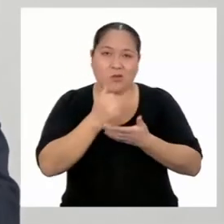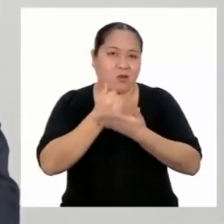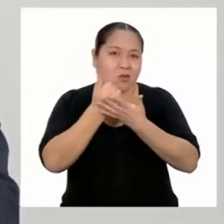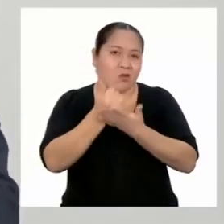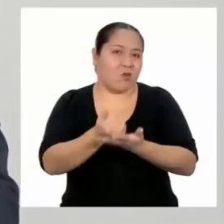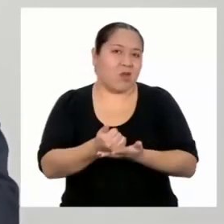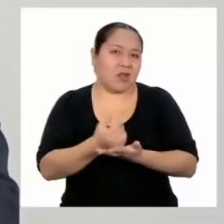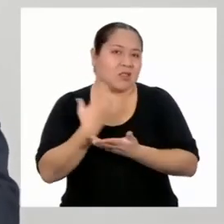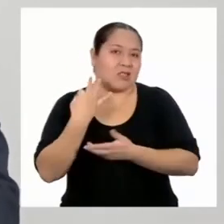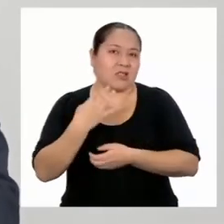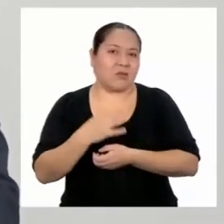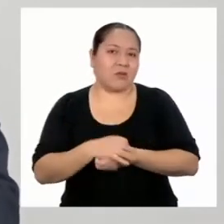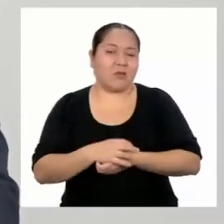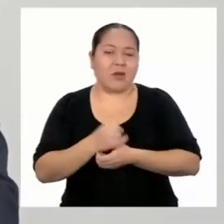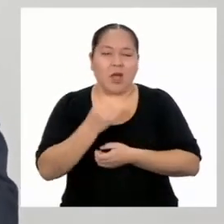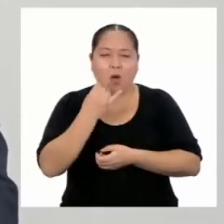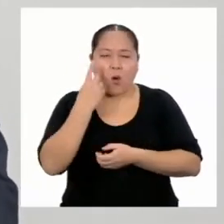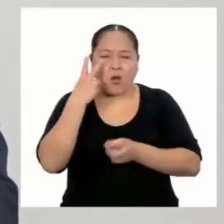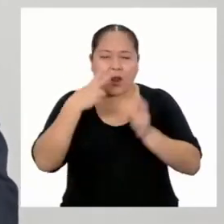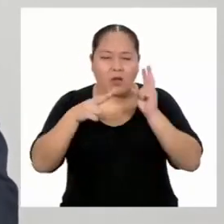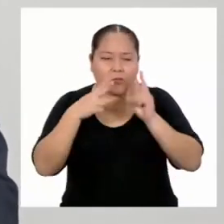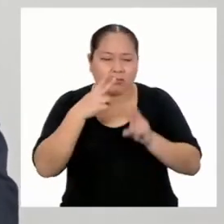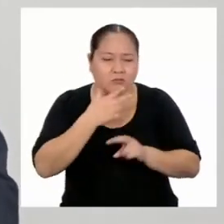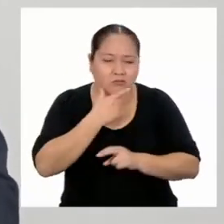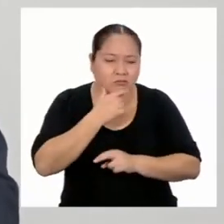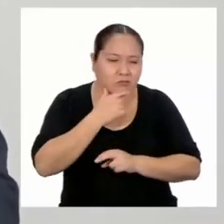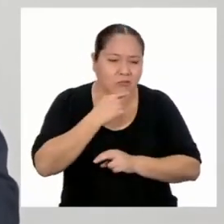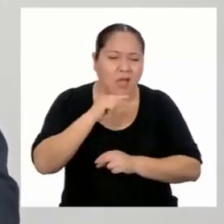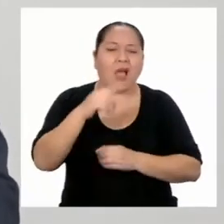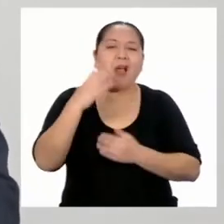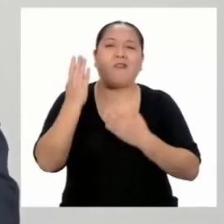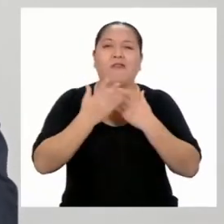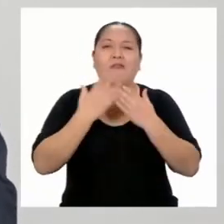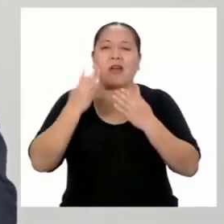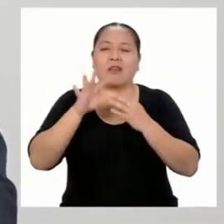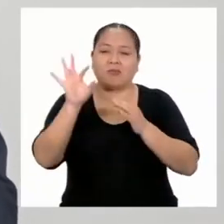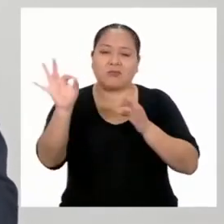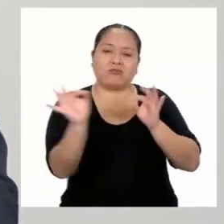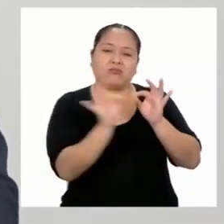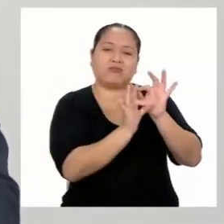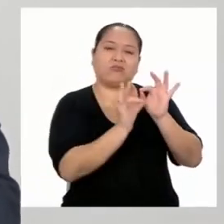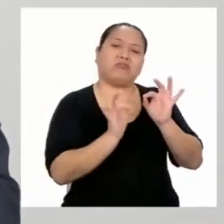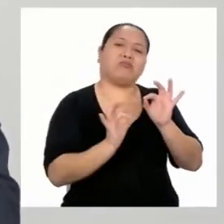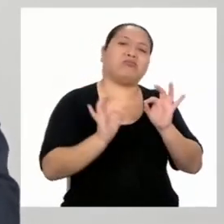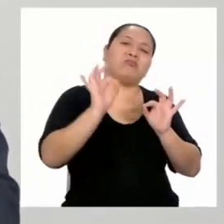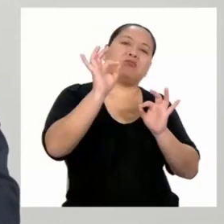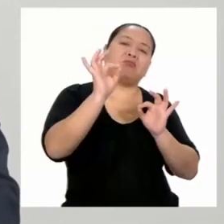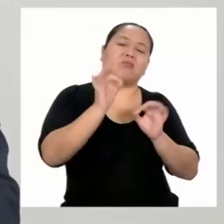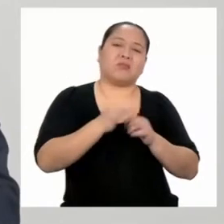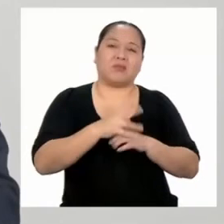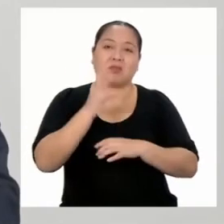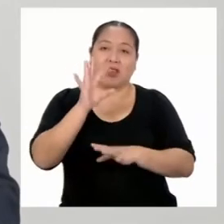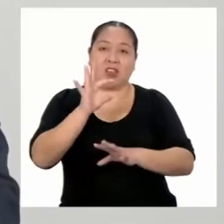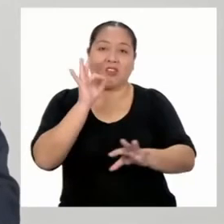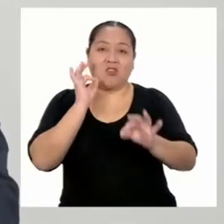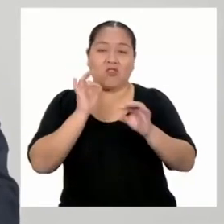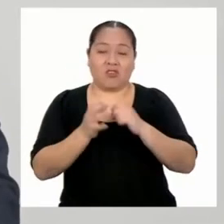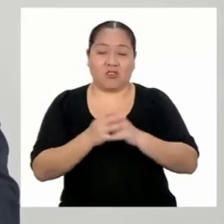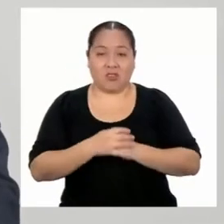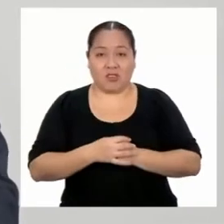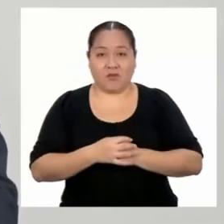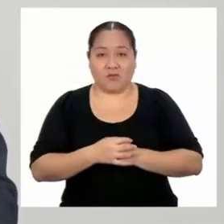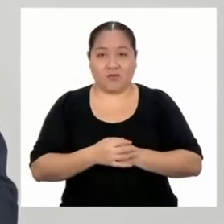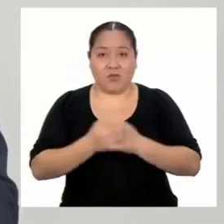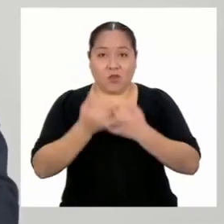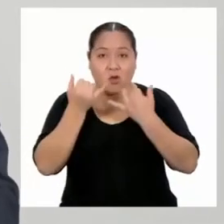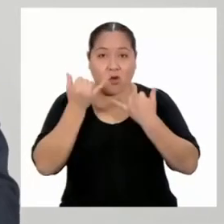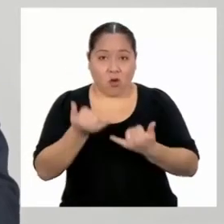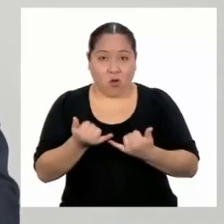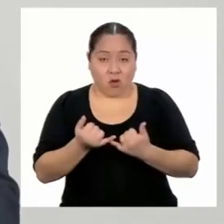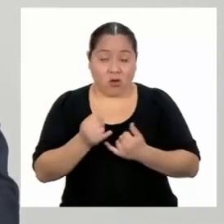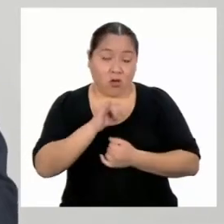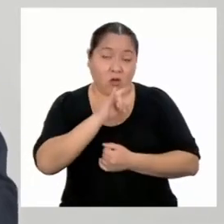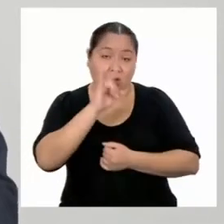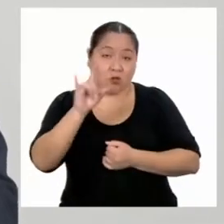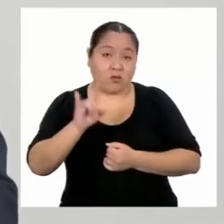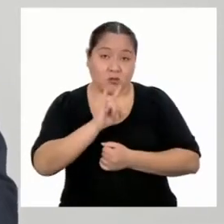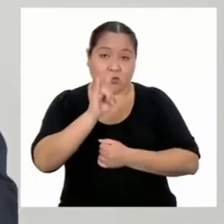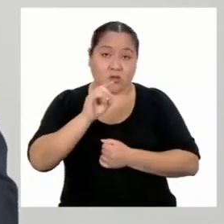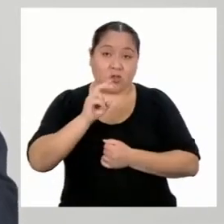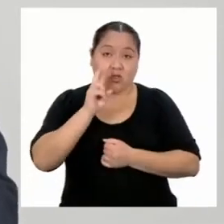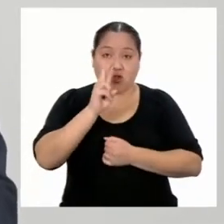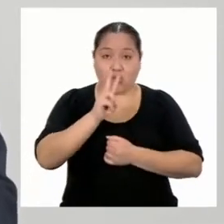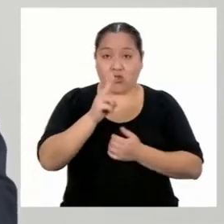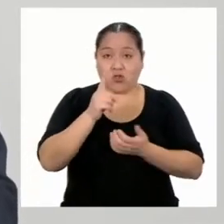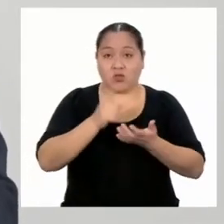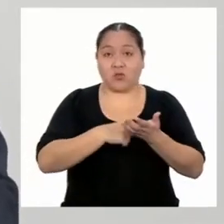a veces son muy claras las formas sencillas de la geometría que encontramos en los ejemplos. Hoy las hemos usado en